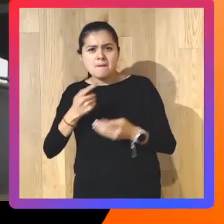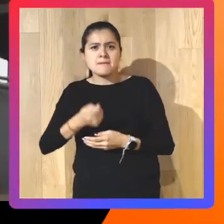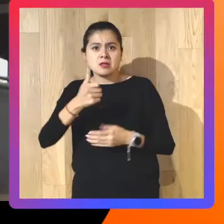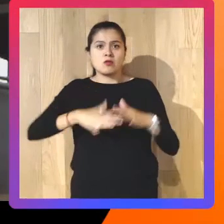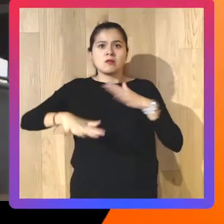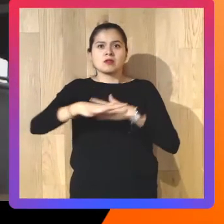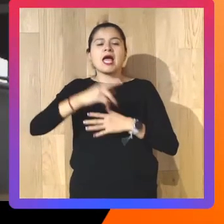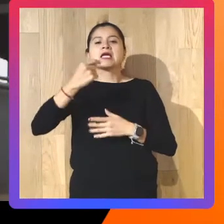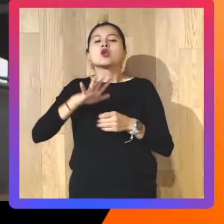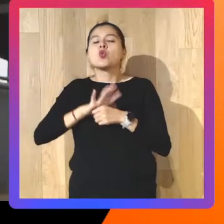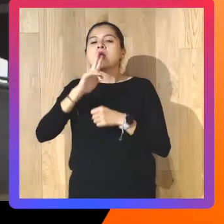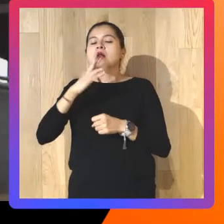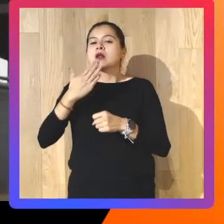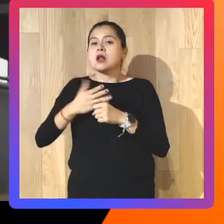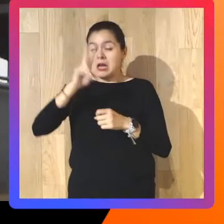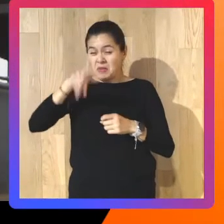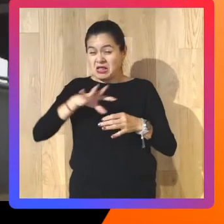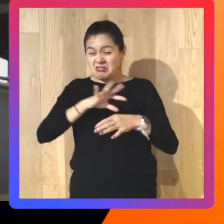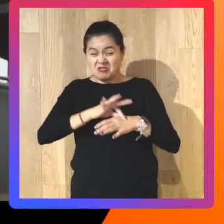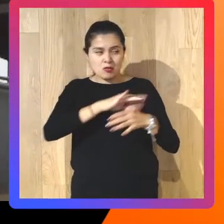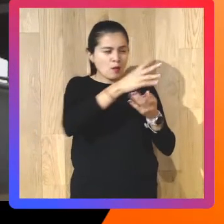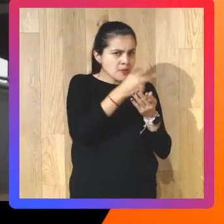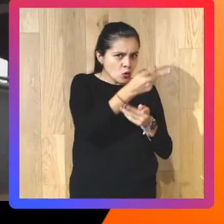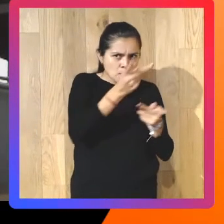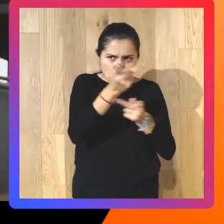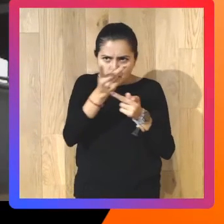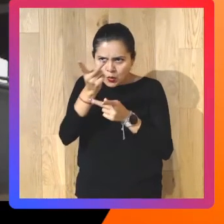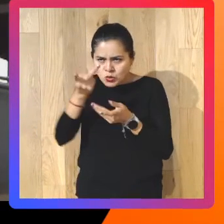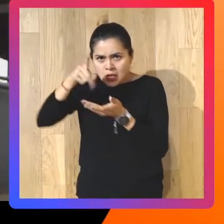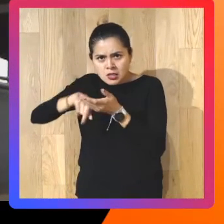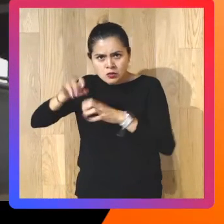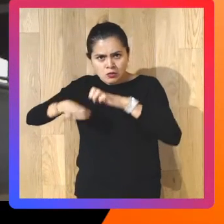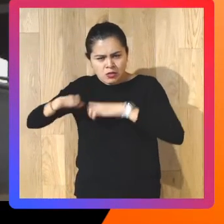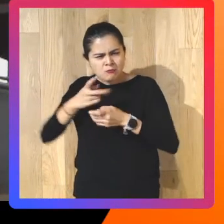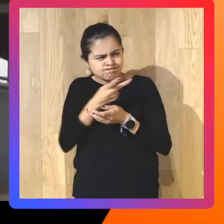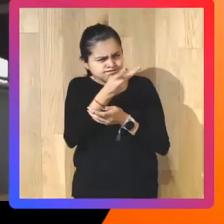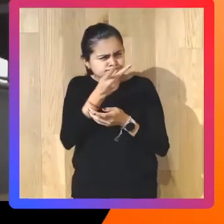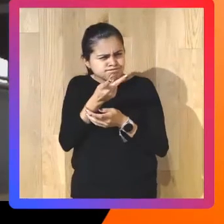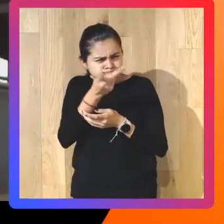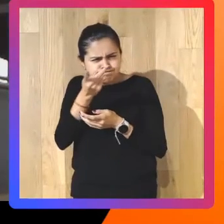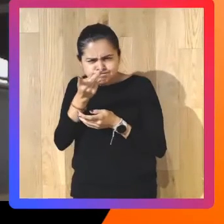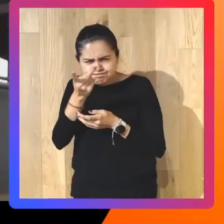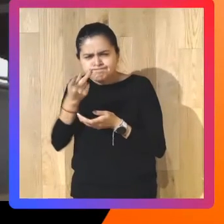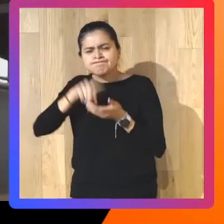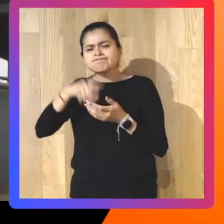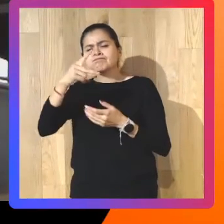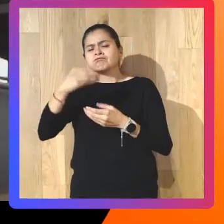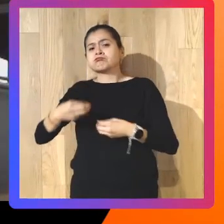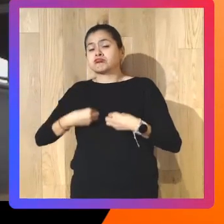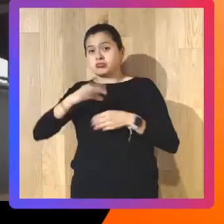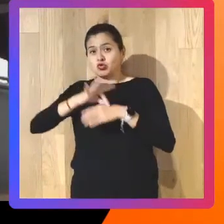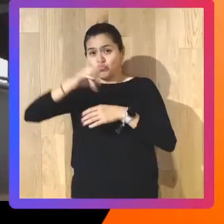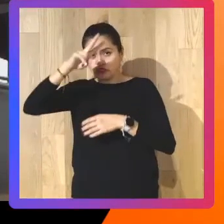para saber cuál es la realidad de nuestros colaboradores, que en cada empresa sepamos cuál es esa realidad. Hay